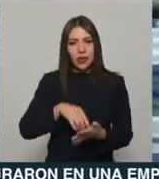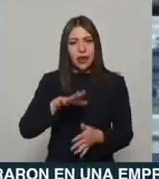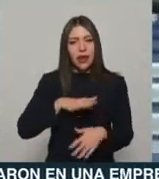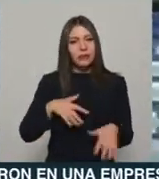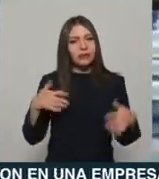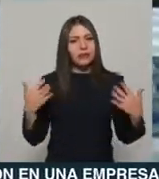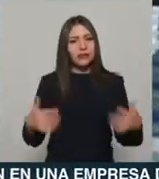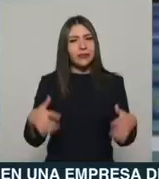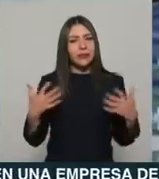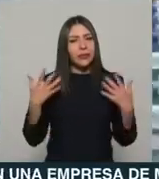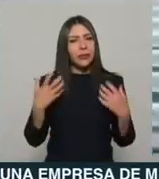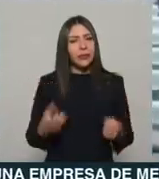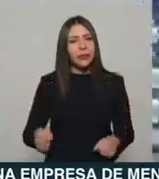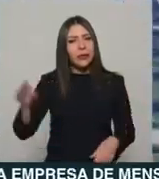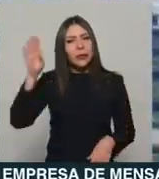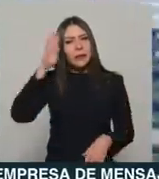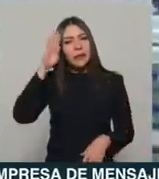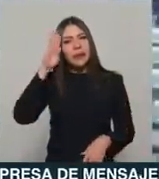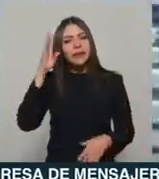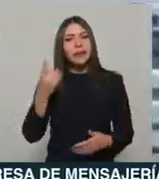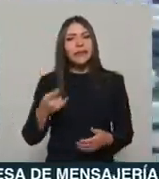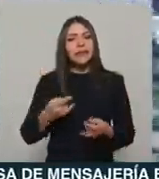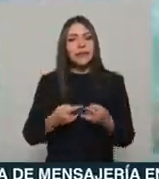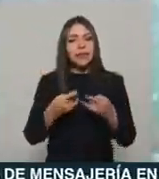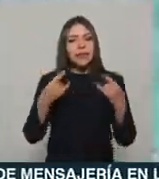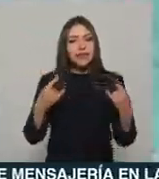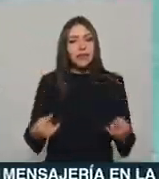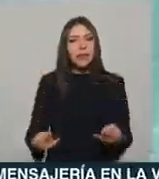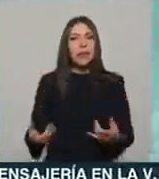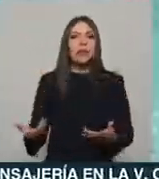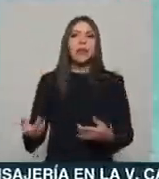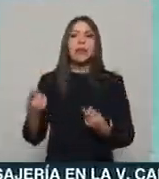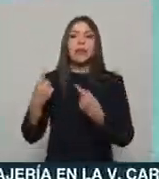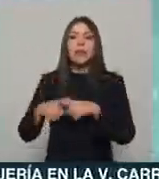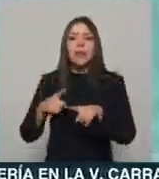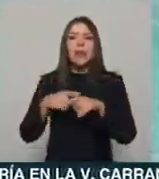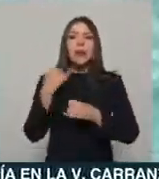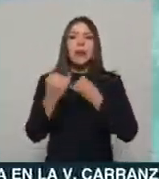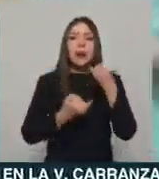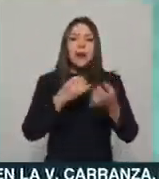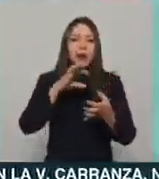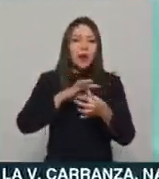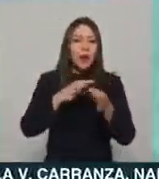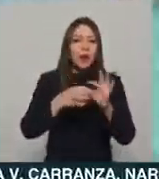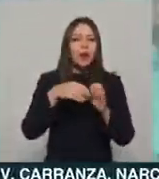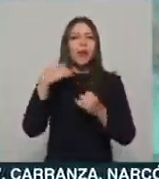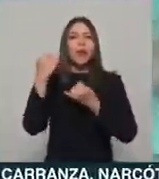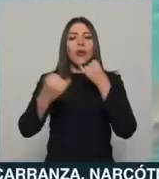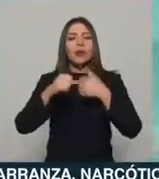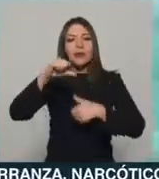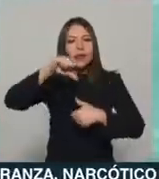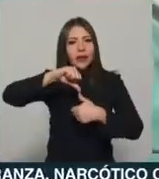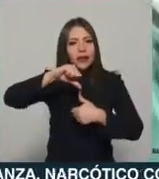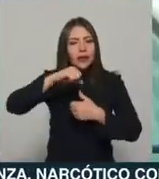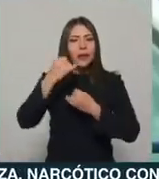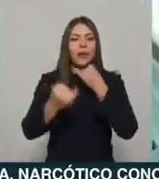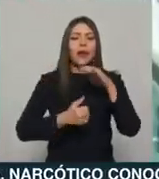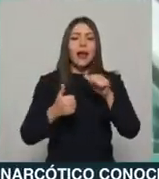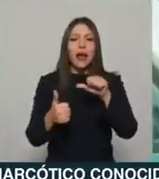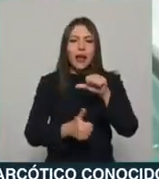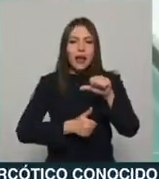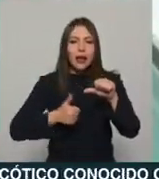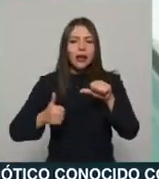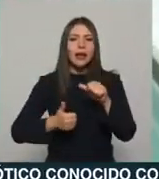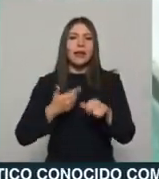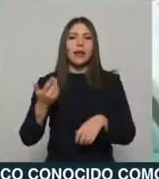de sus rincones, desde Juegos Olímpicos, Universiadas, Juegos Centroamericanos y del Caribe, el Festival Deportivo Panamericano